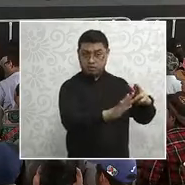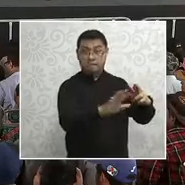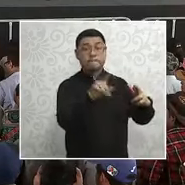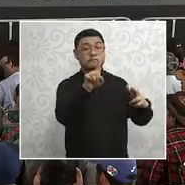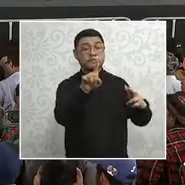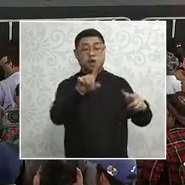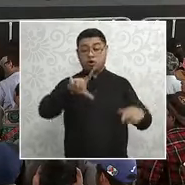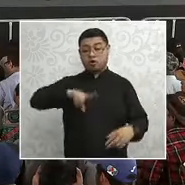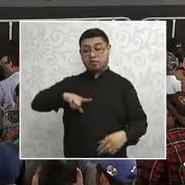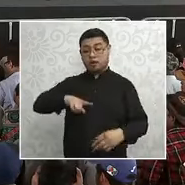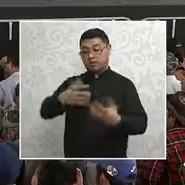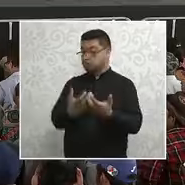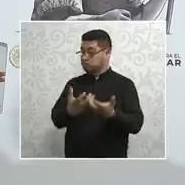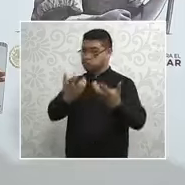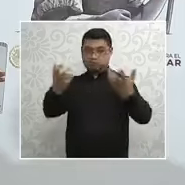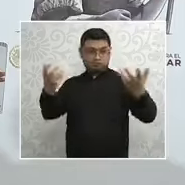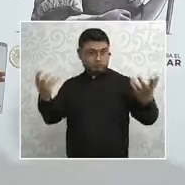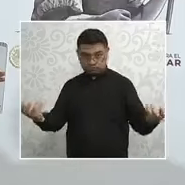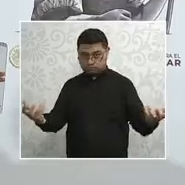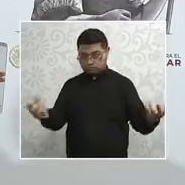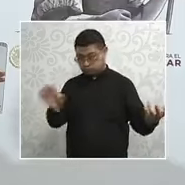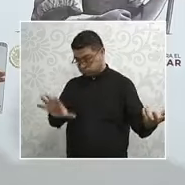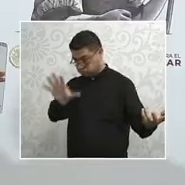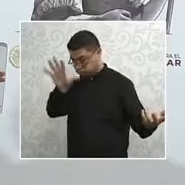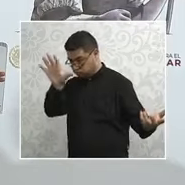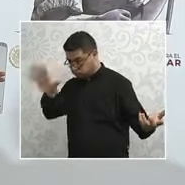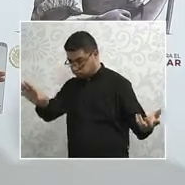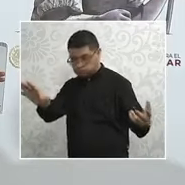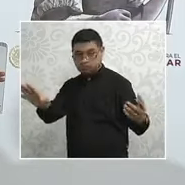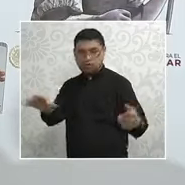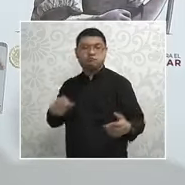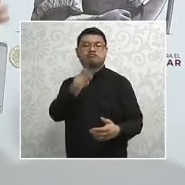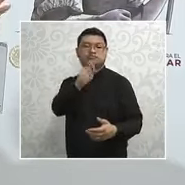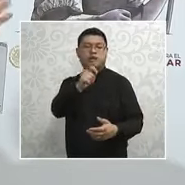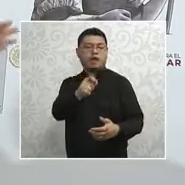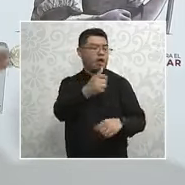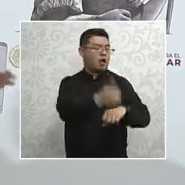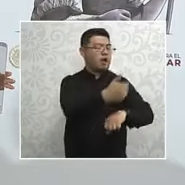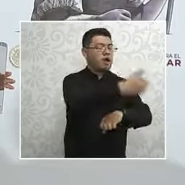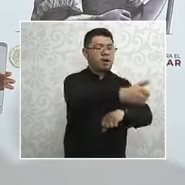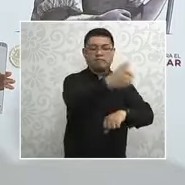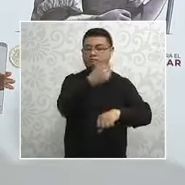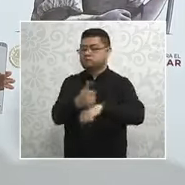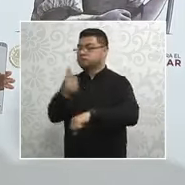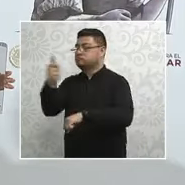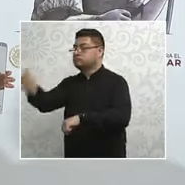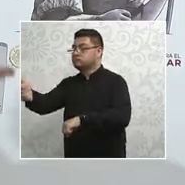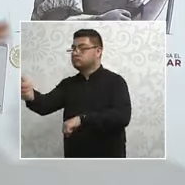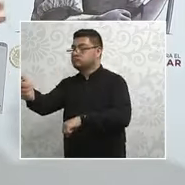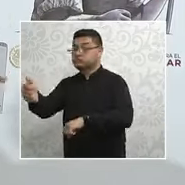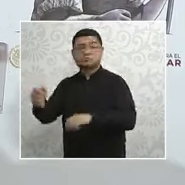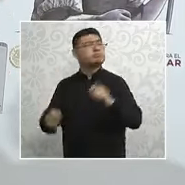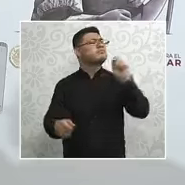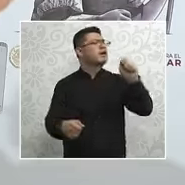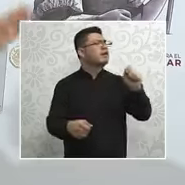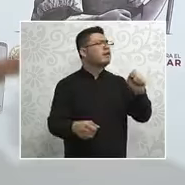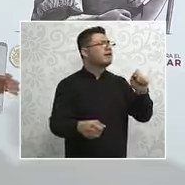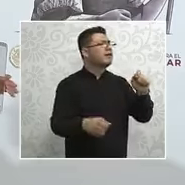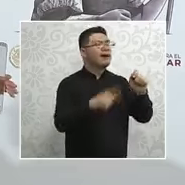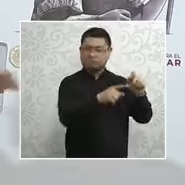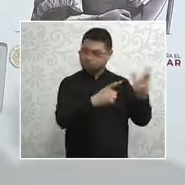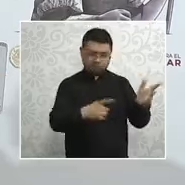ser civil al rey al César lo que es del César y a Dios lo que